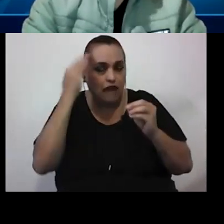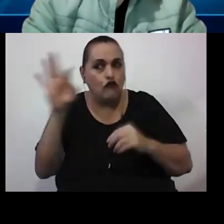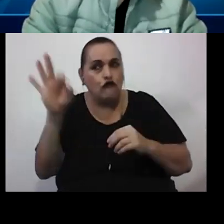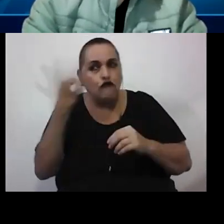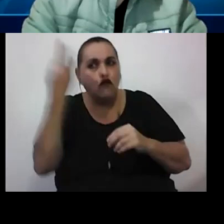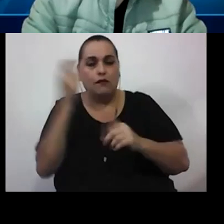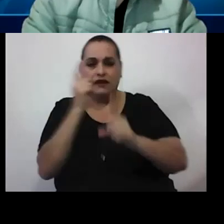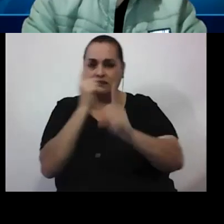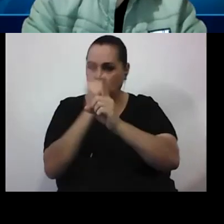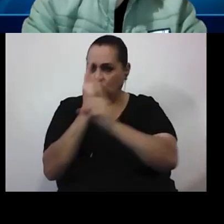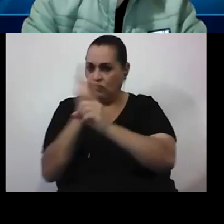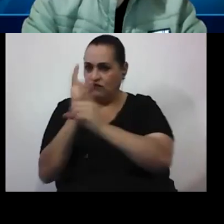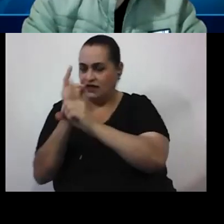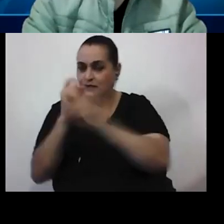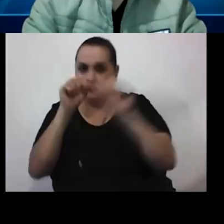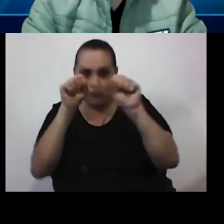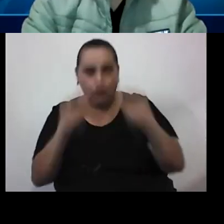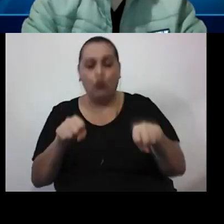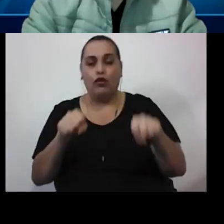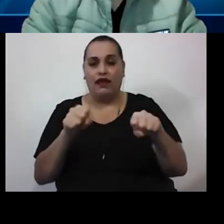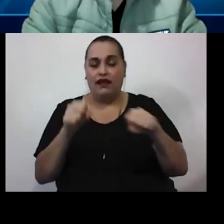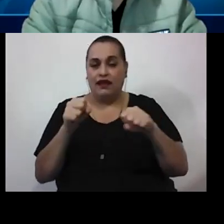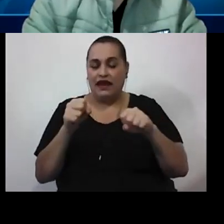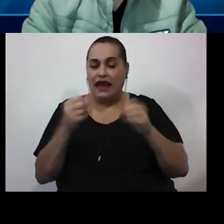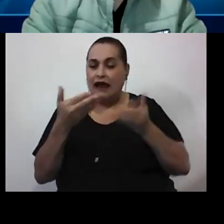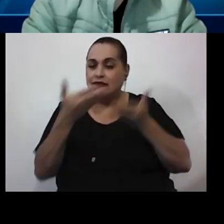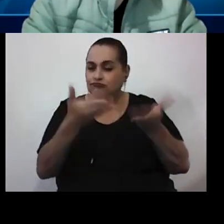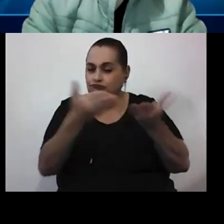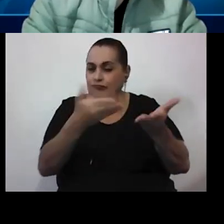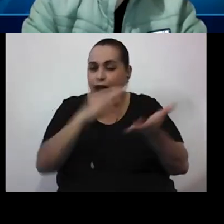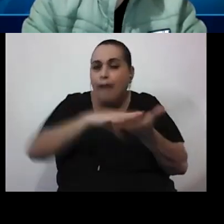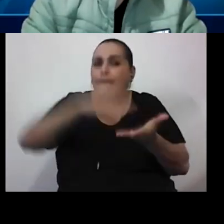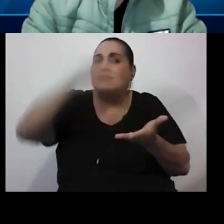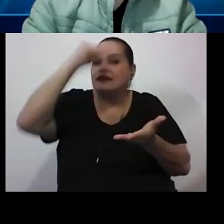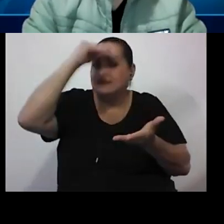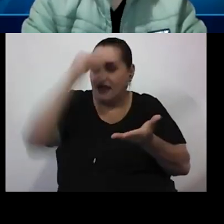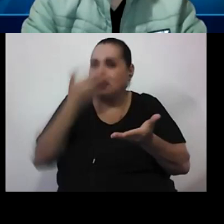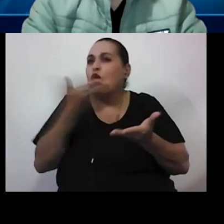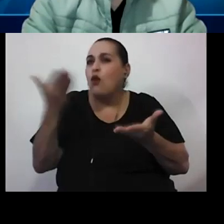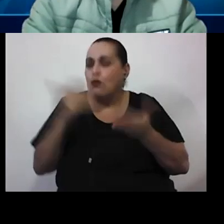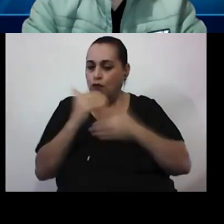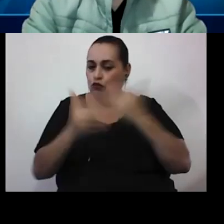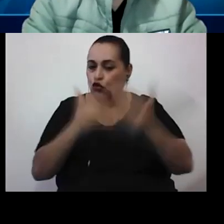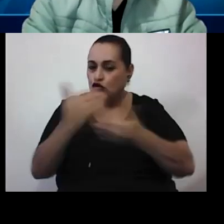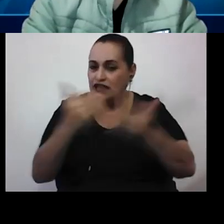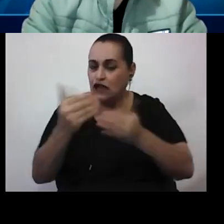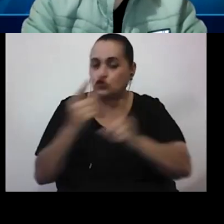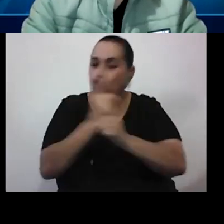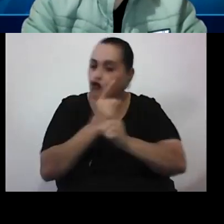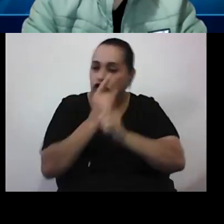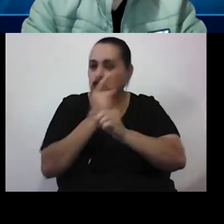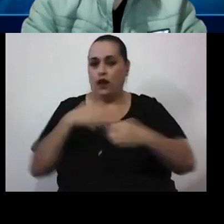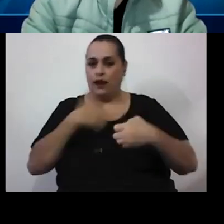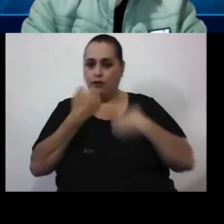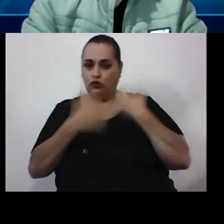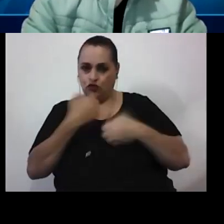eficaces de poder generar procesos de aprendizaje, procesos de conexión emocional,